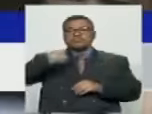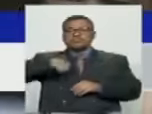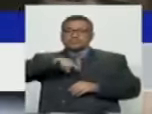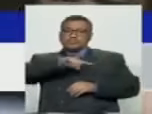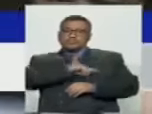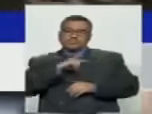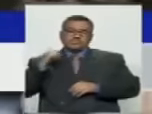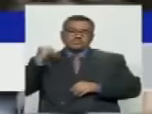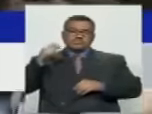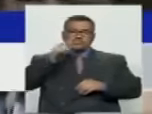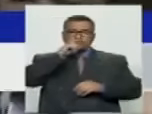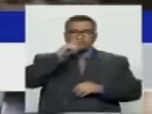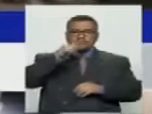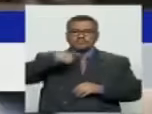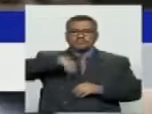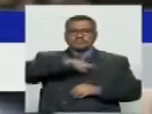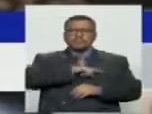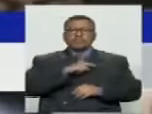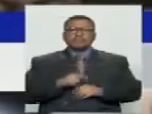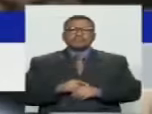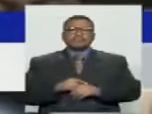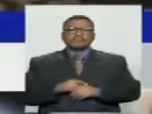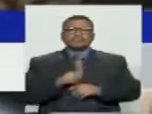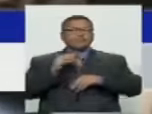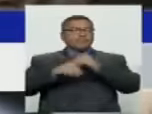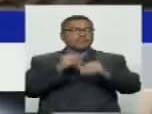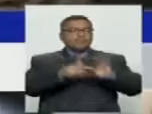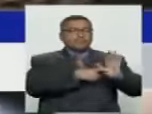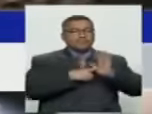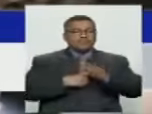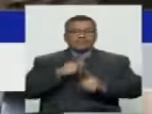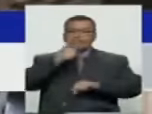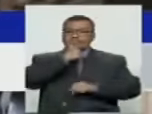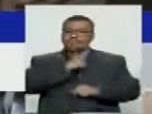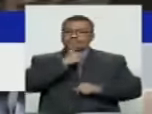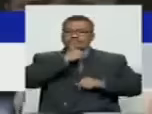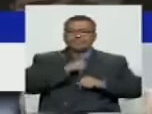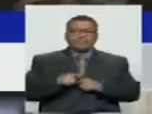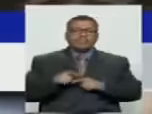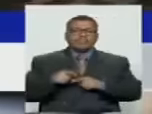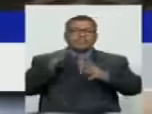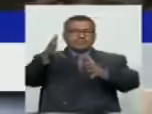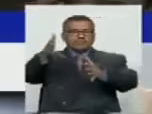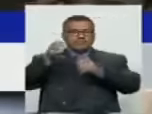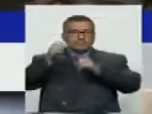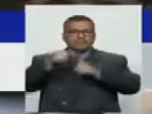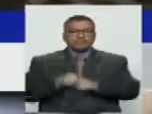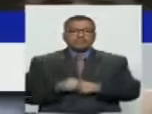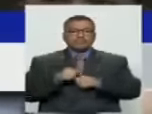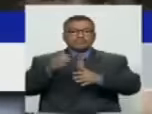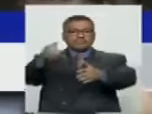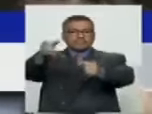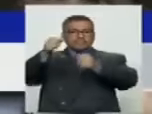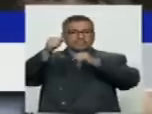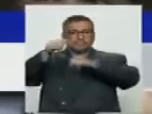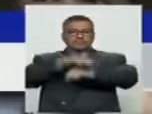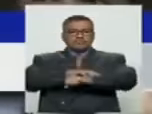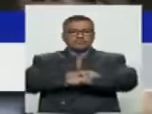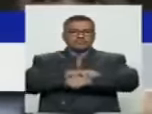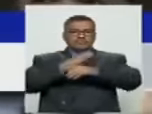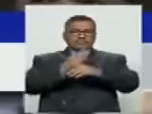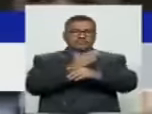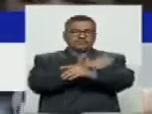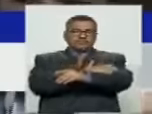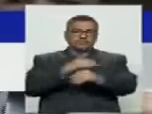nuestras generaciones, es un símbolo de resistencia y de victorias. Victorias ante